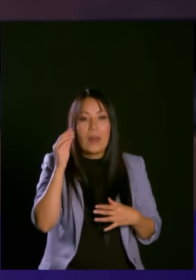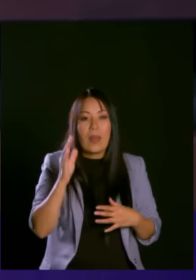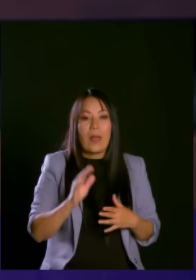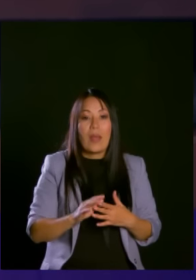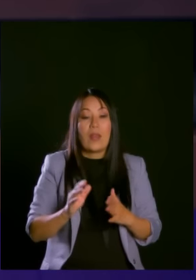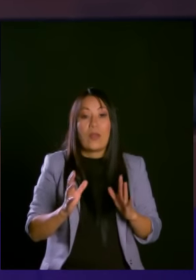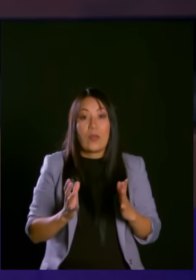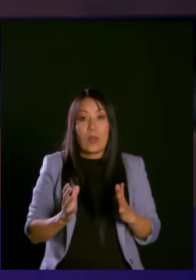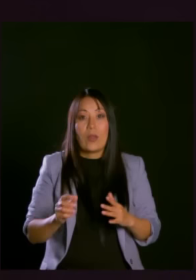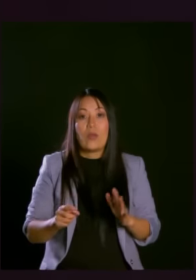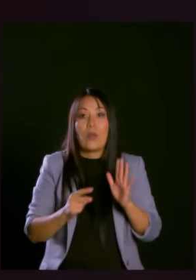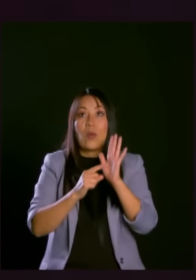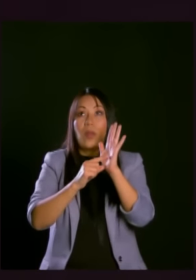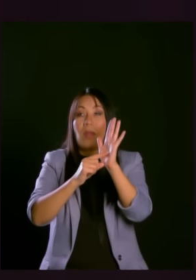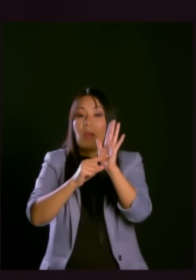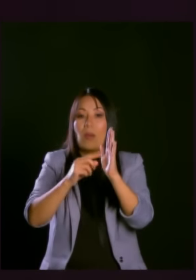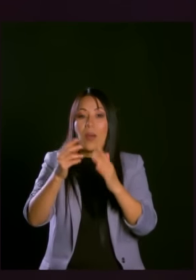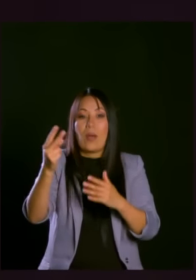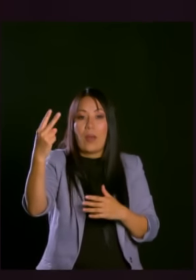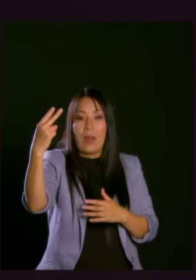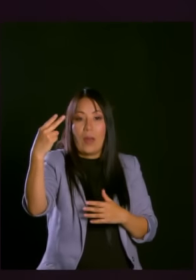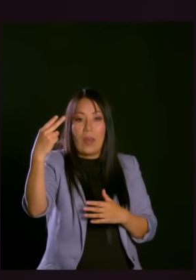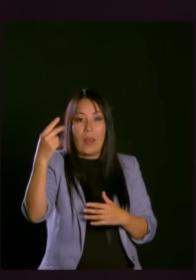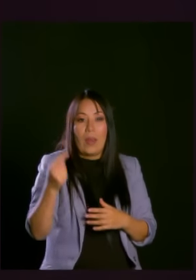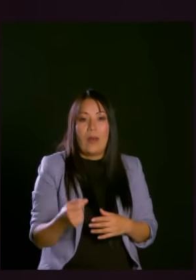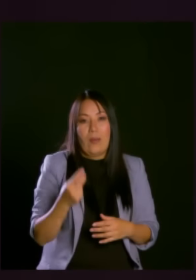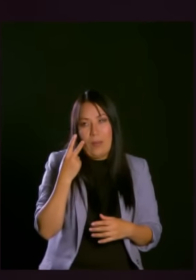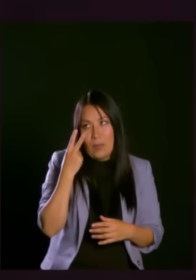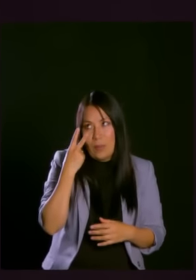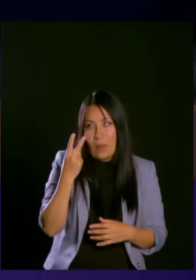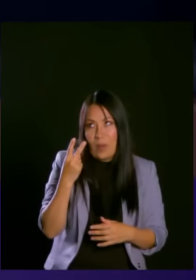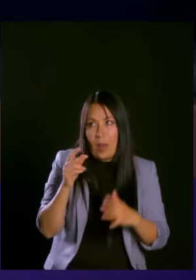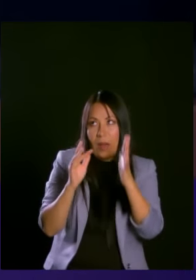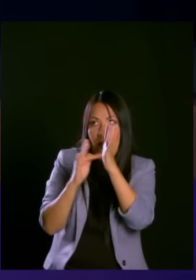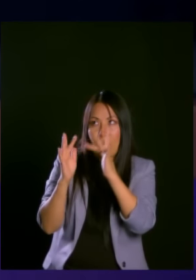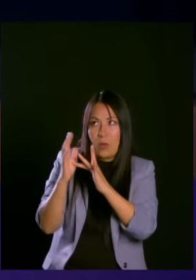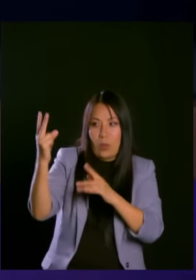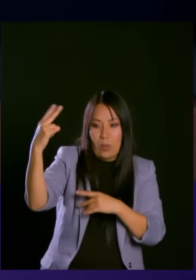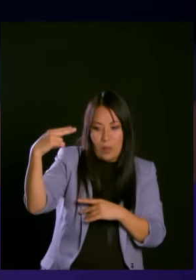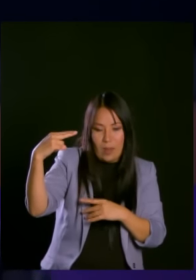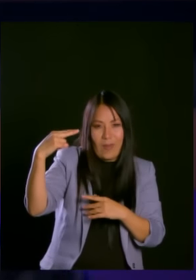frente a mi escritorio en mi casa. Cuando estuve en el estudio lo volteé a ver, ay, me está viendo. Yo.